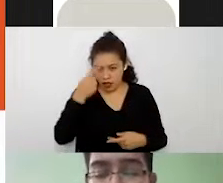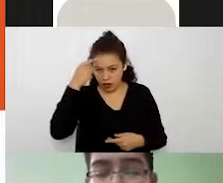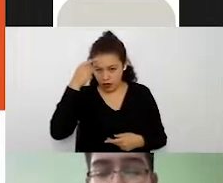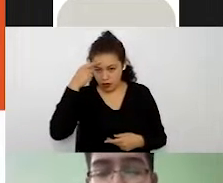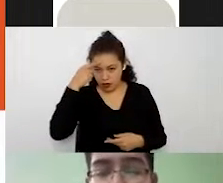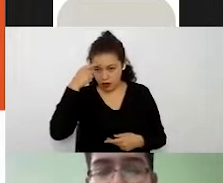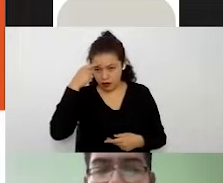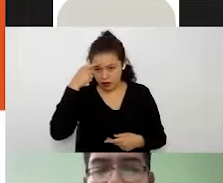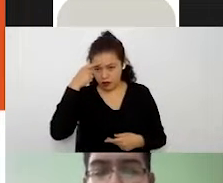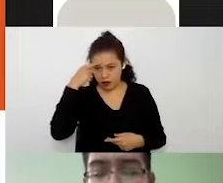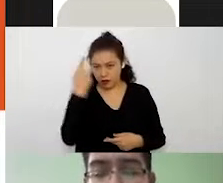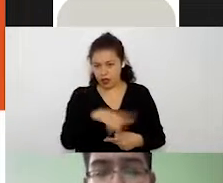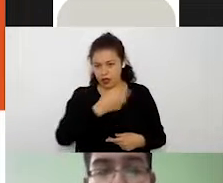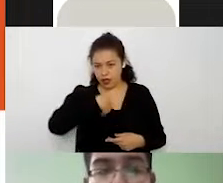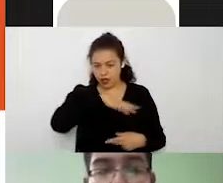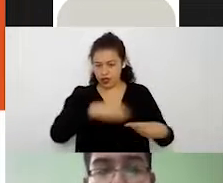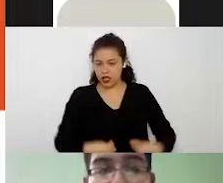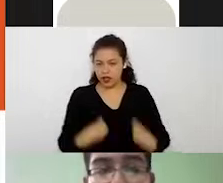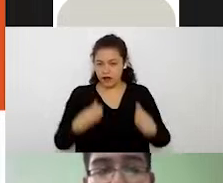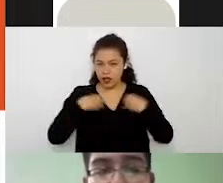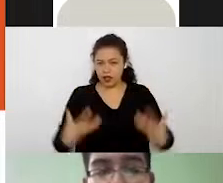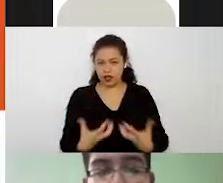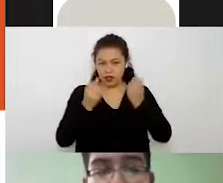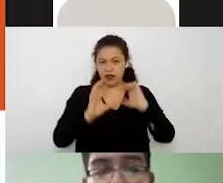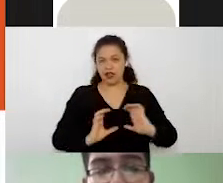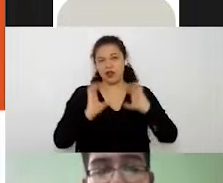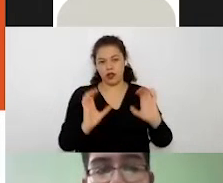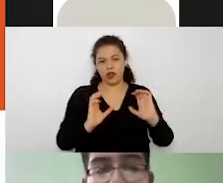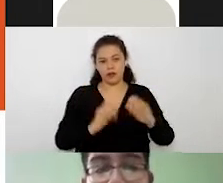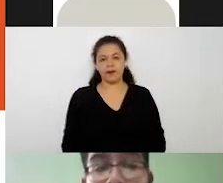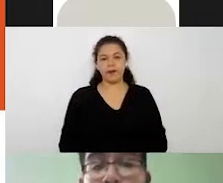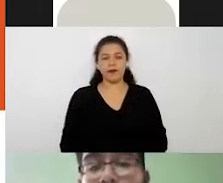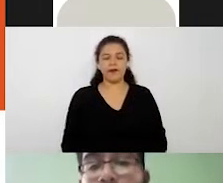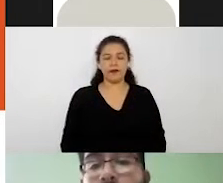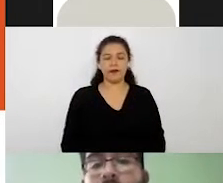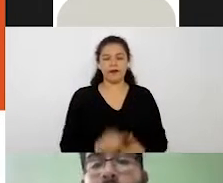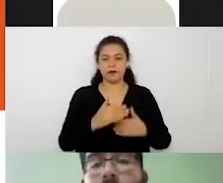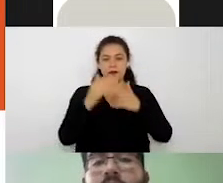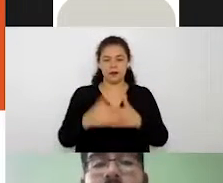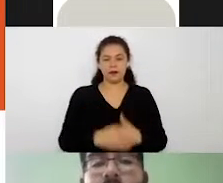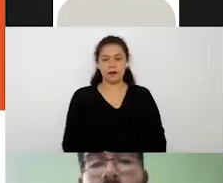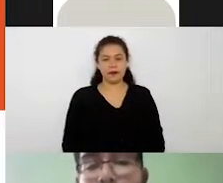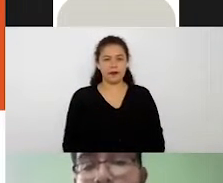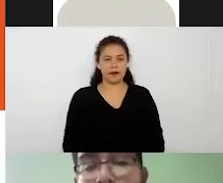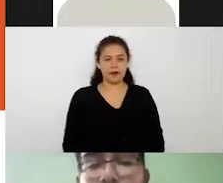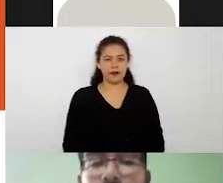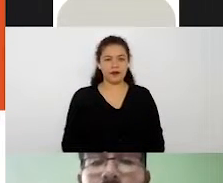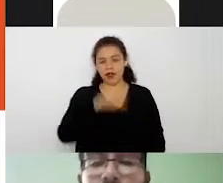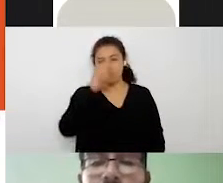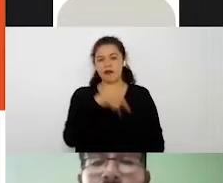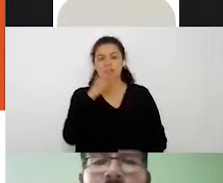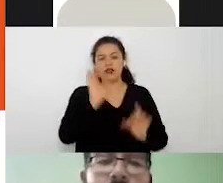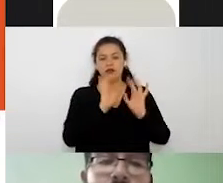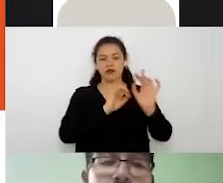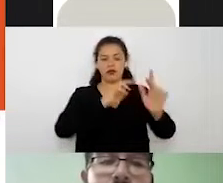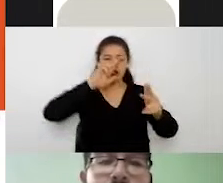nuestra vida. Ahorita lo vamos a ver un poquito más adelante. Entonces veíamos también los fenómenos hidrometeorológicos como son